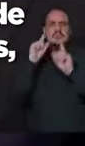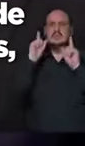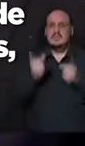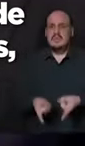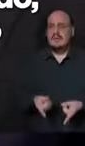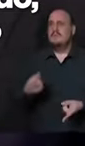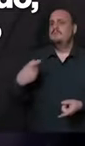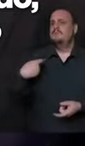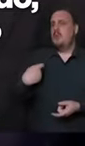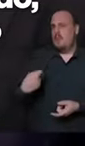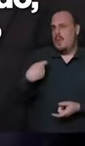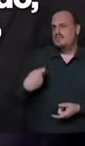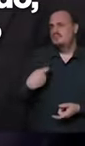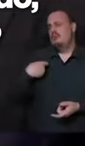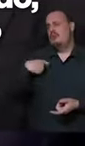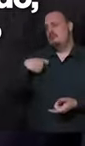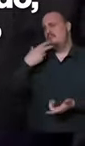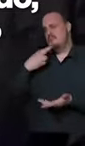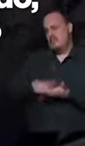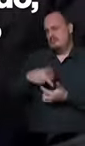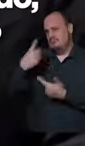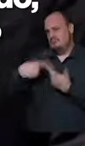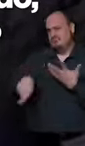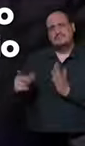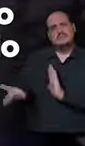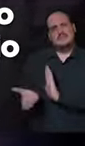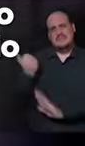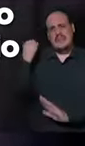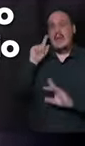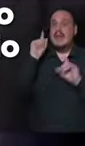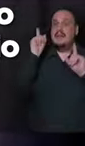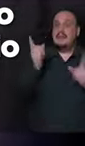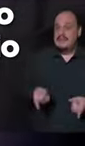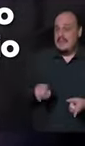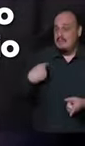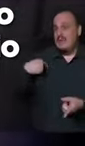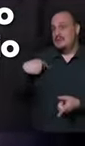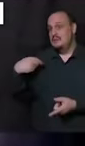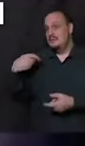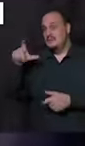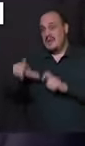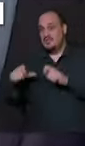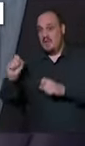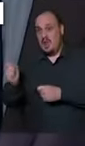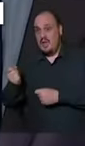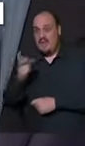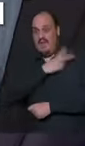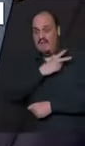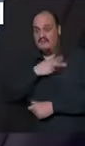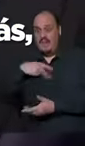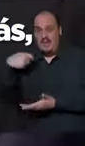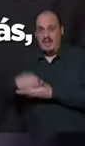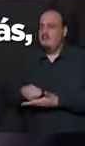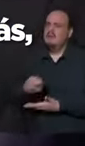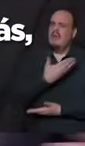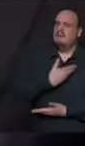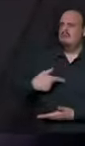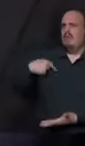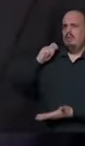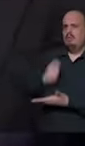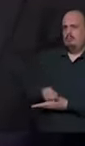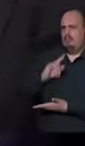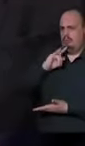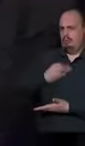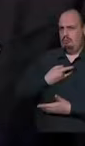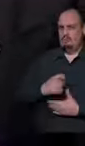cargas sociales Pero por otro lado que el estado aporte es pago como parte del salario que le paga el empleador tenemos además